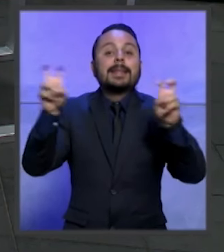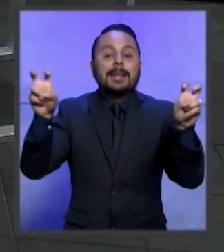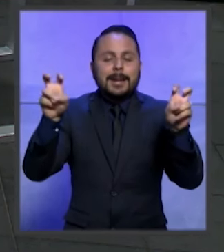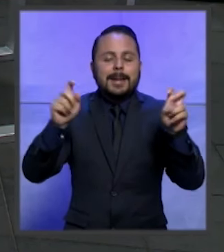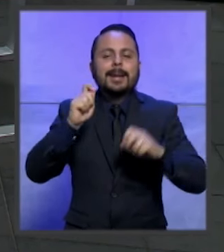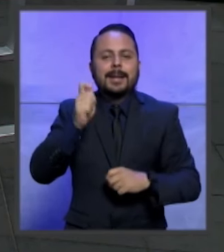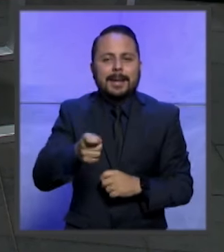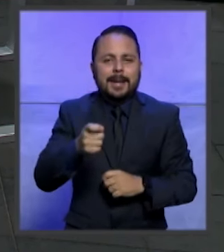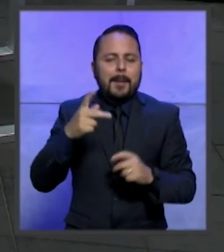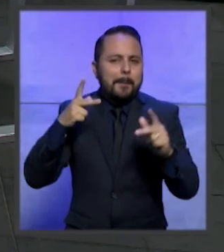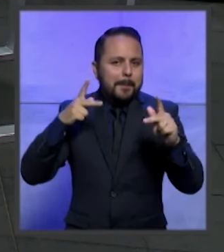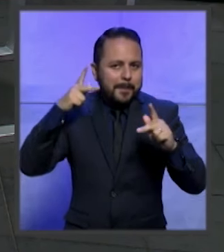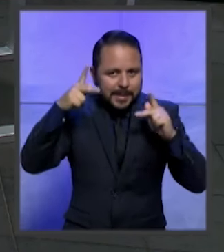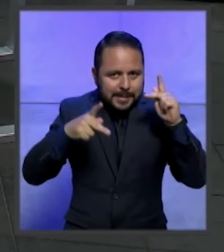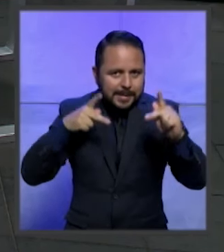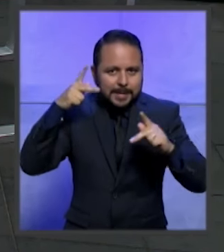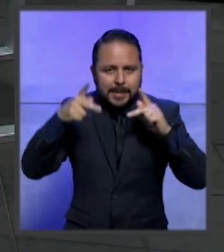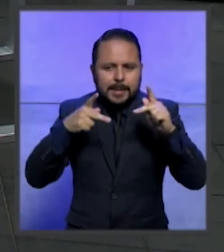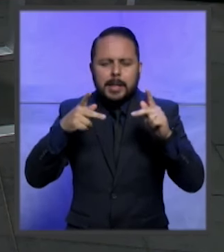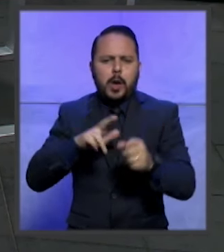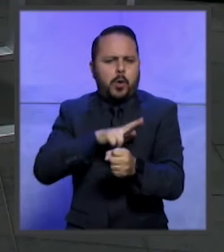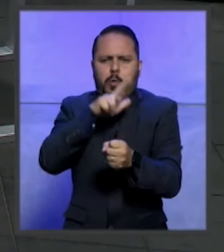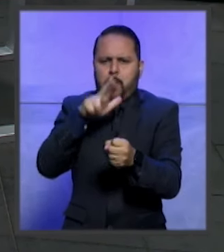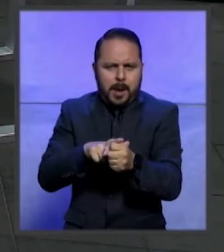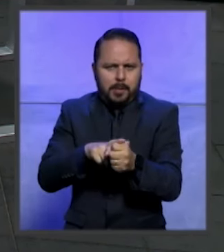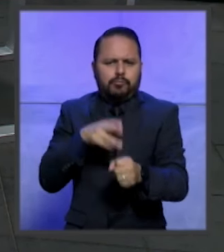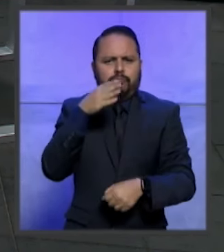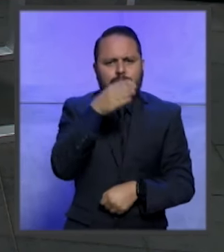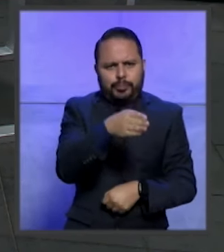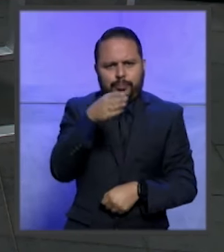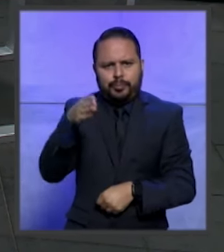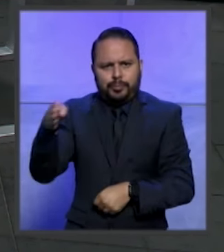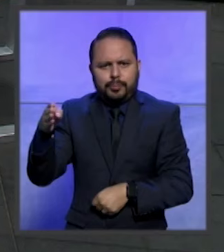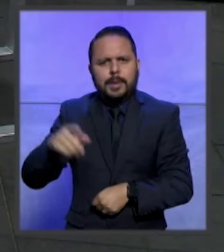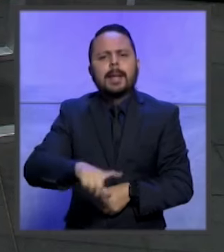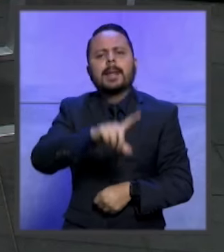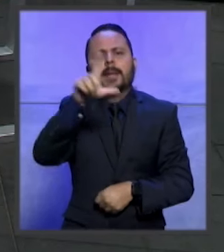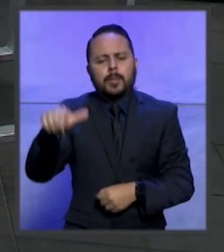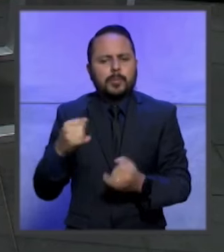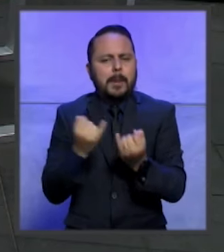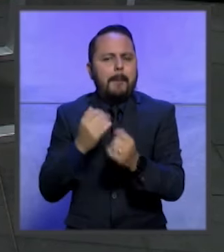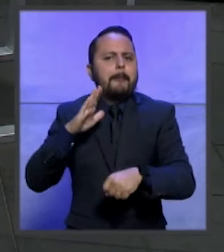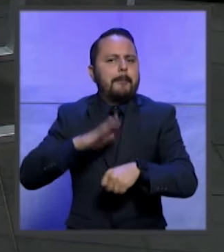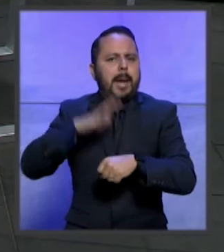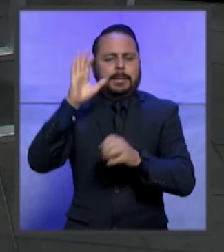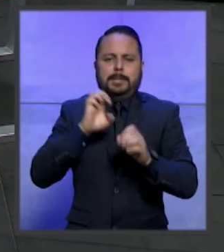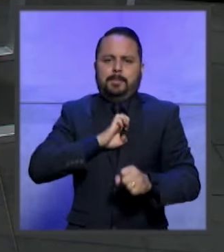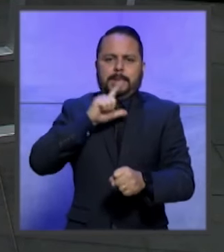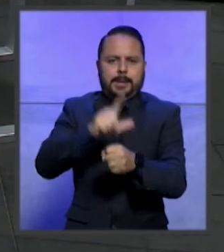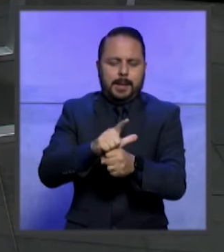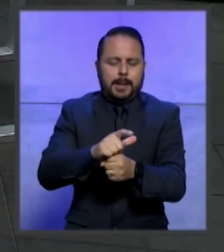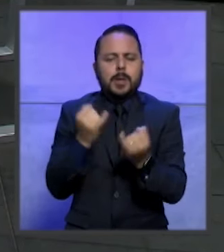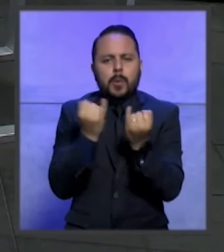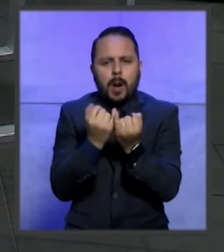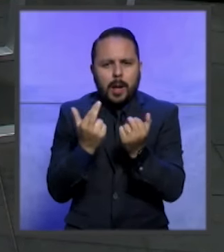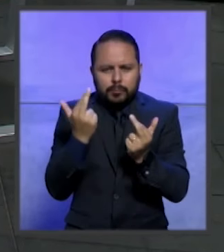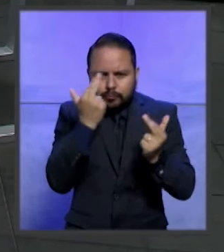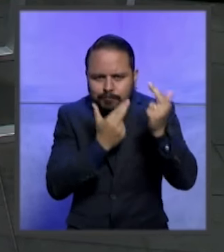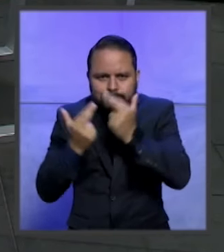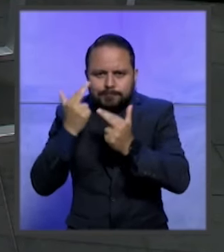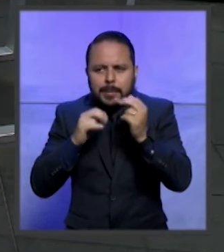de las visitas ordinarias y eventualmente las extraordinarias así como las